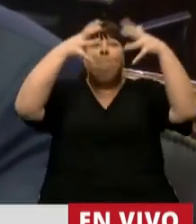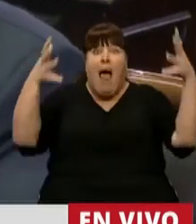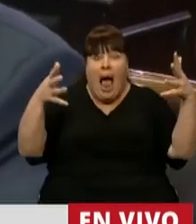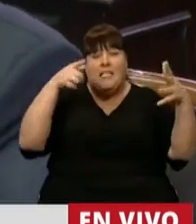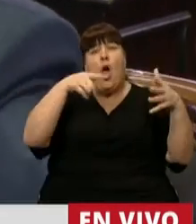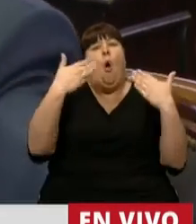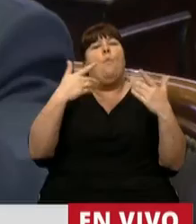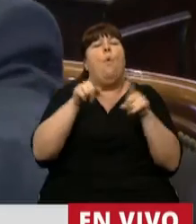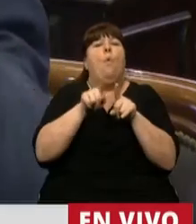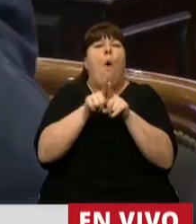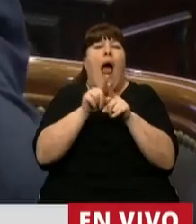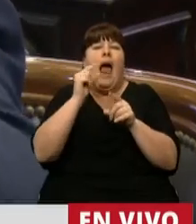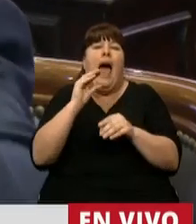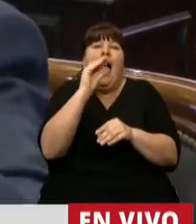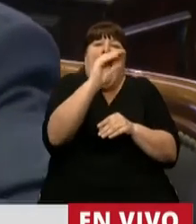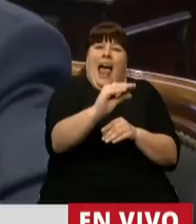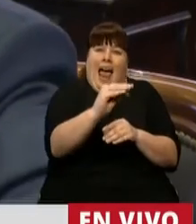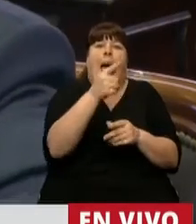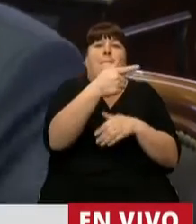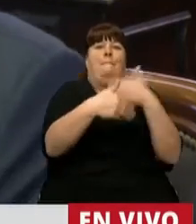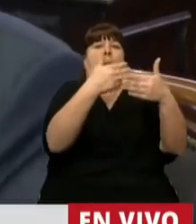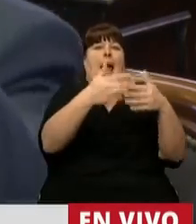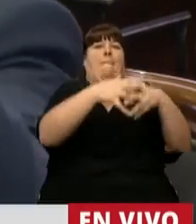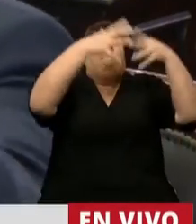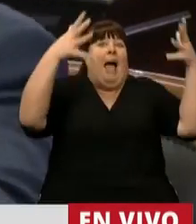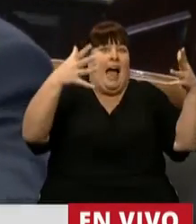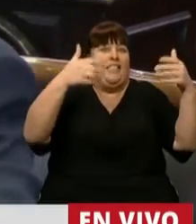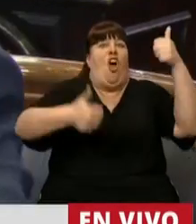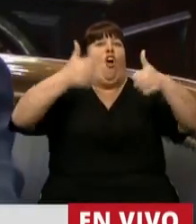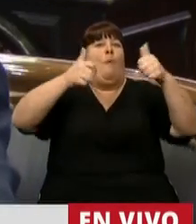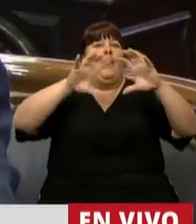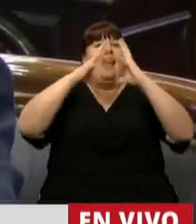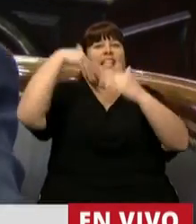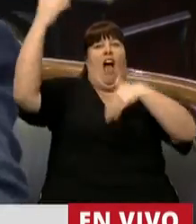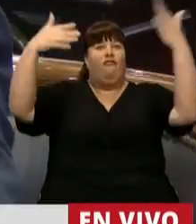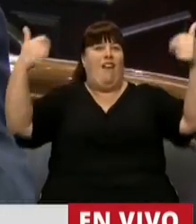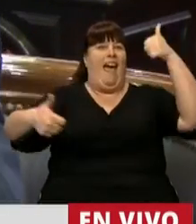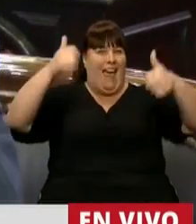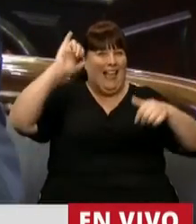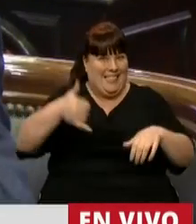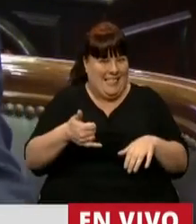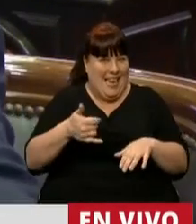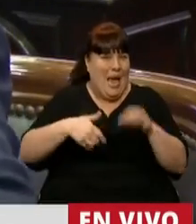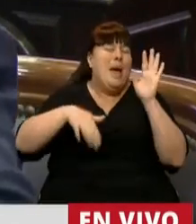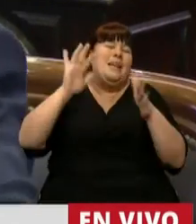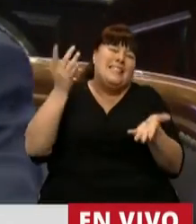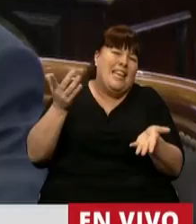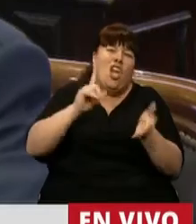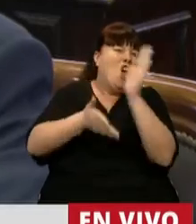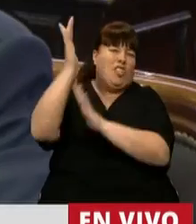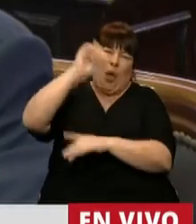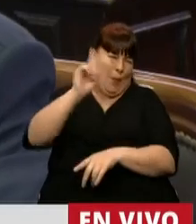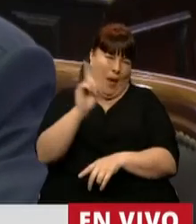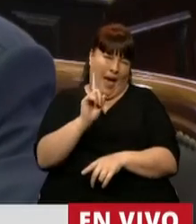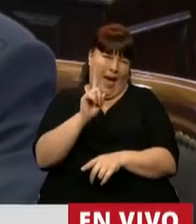grandes puedan tener un incentivo que les permita ser muy grandes para competir en los mercados externos. Y sobre todo, sí, no se van a